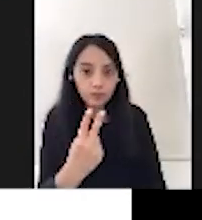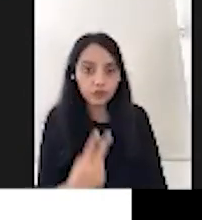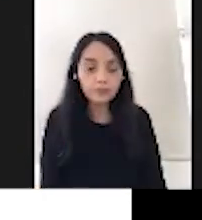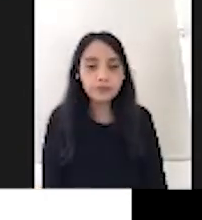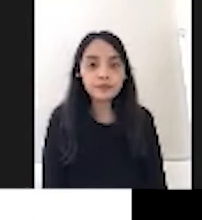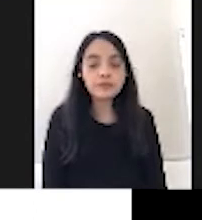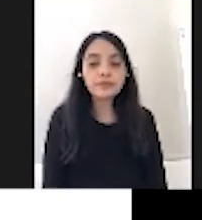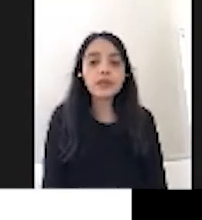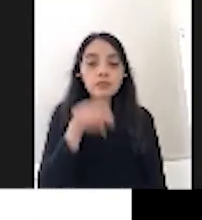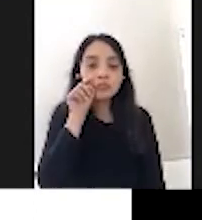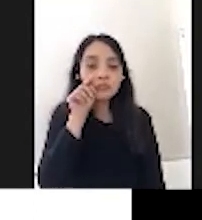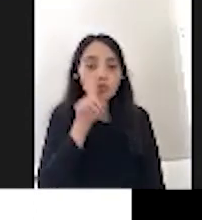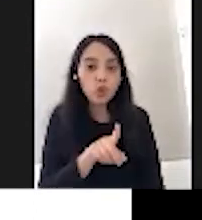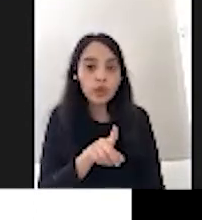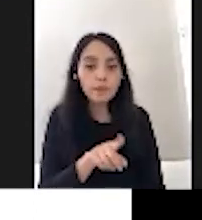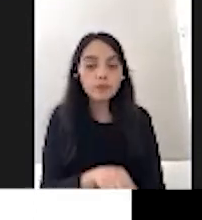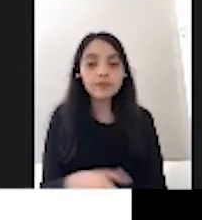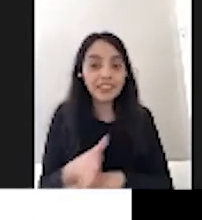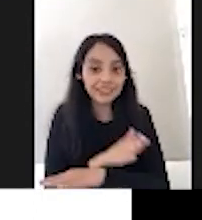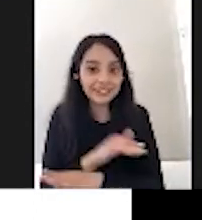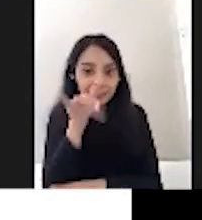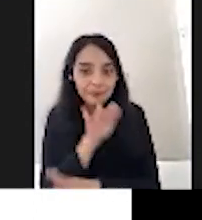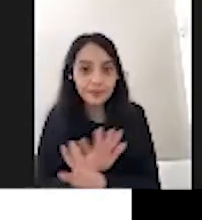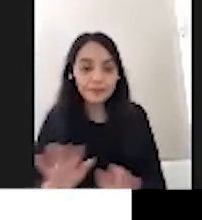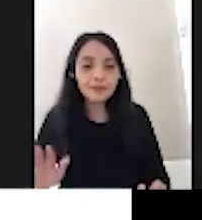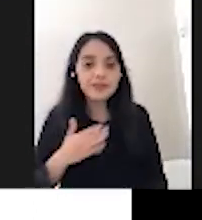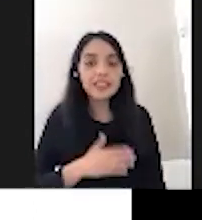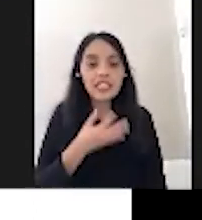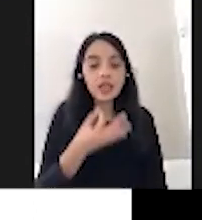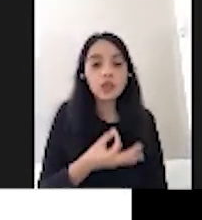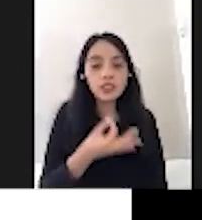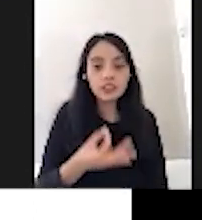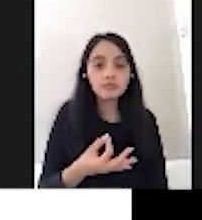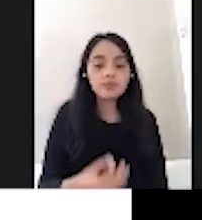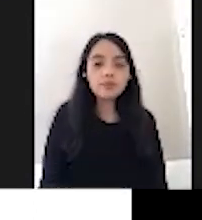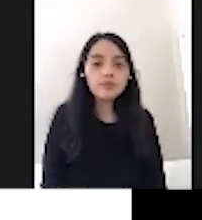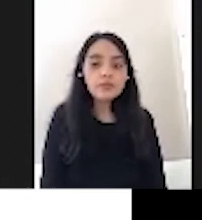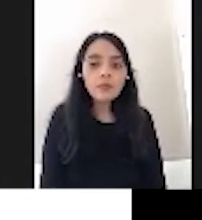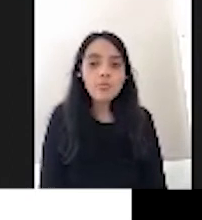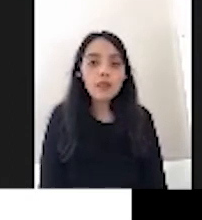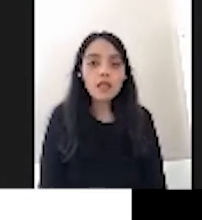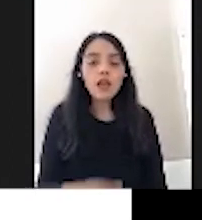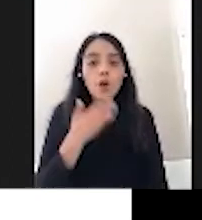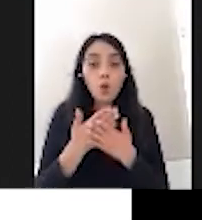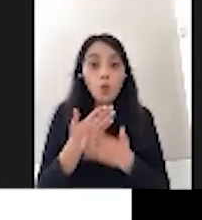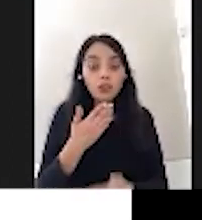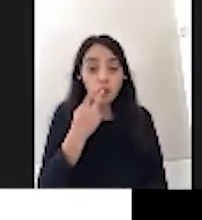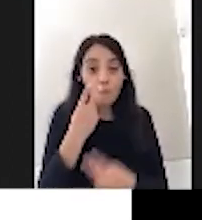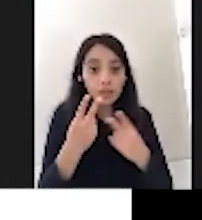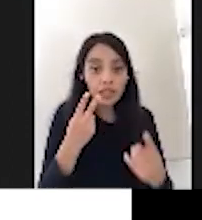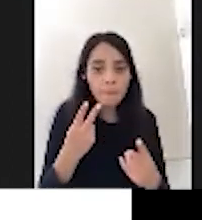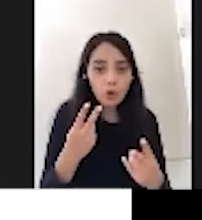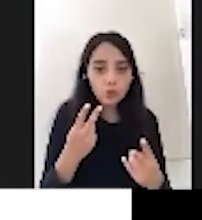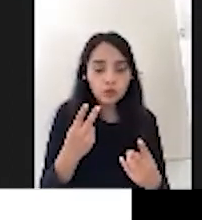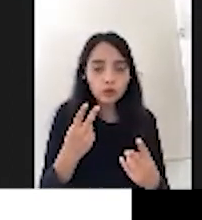por último, antes que se me acabe el tiempo, quiero decir que efectivamente cuando ahora uno mira